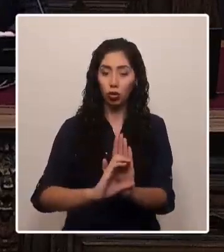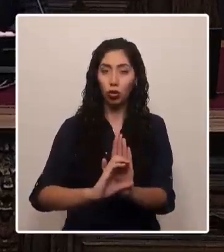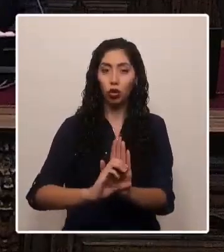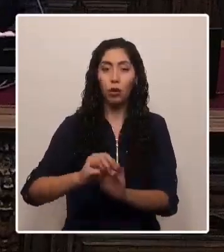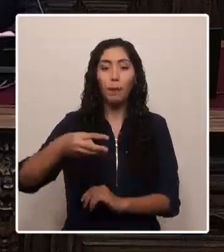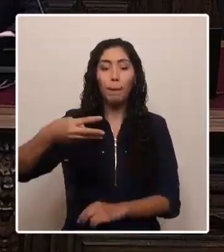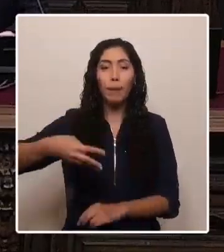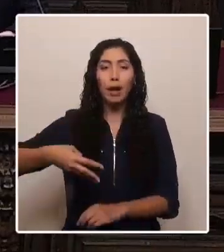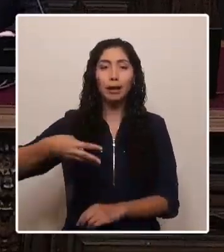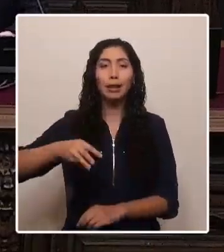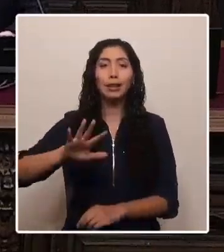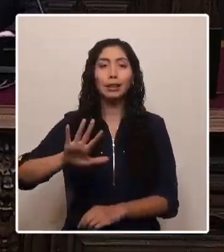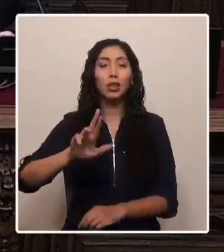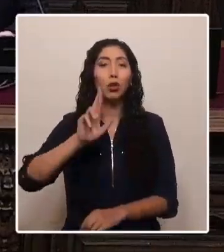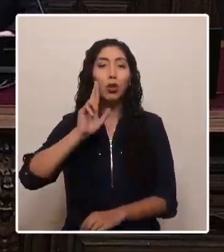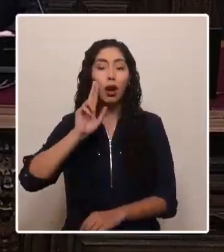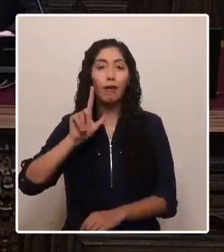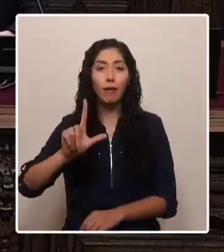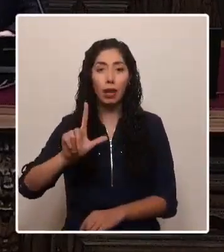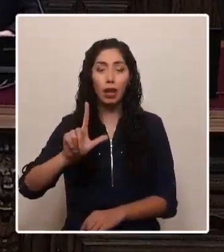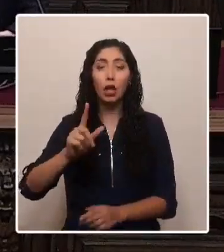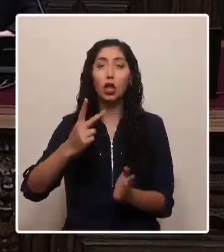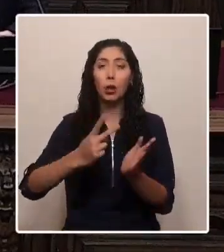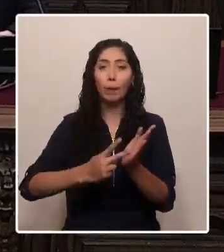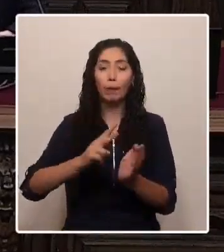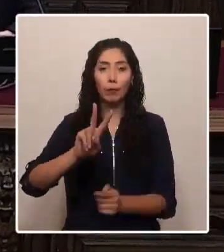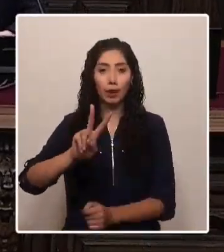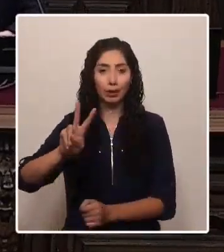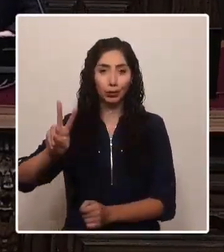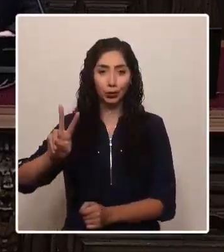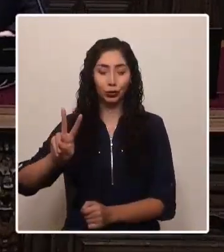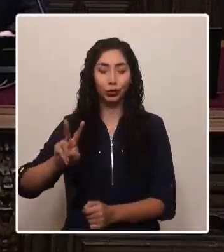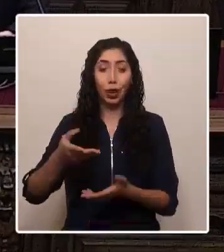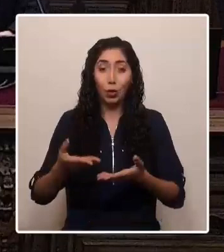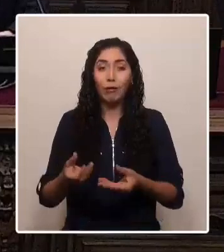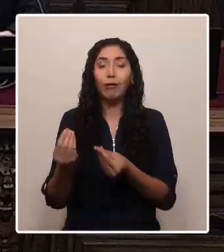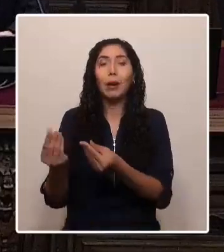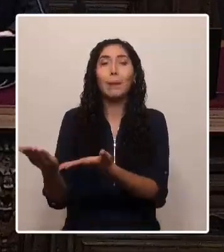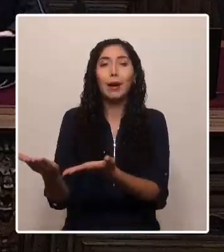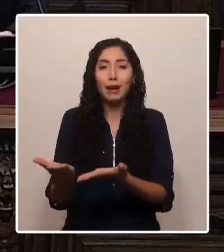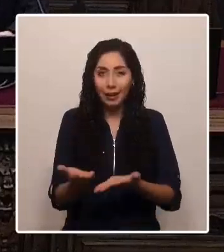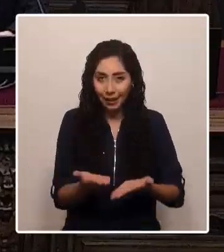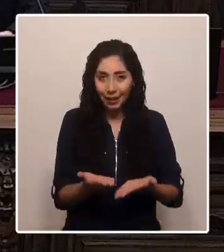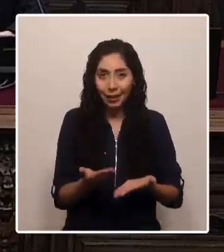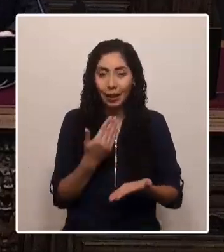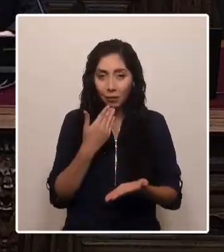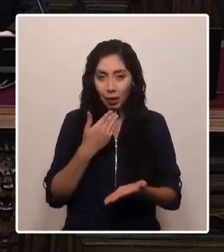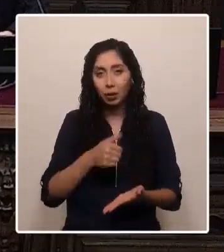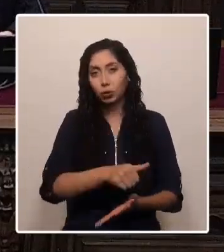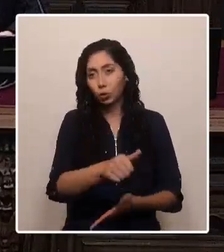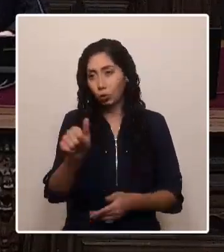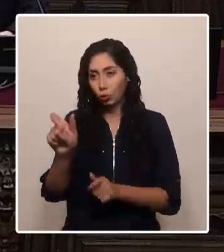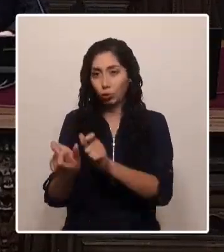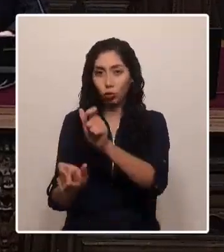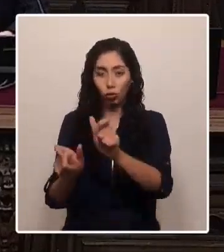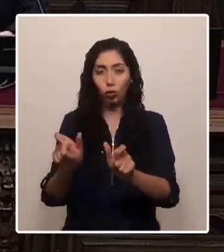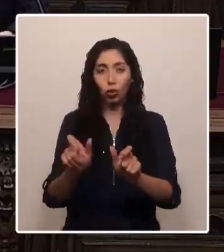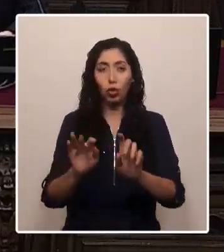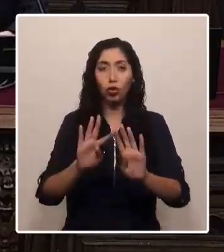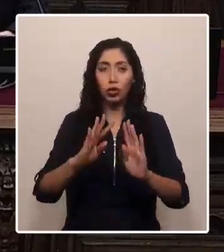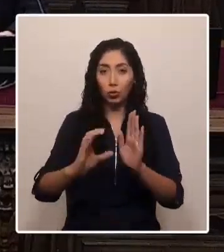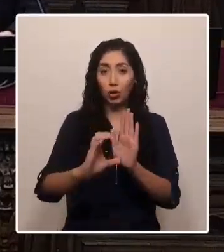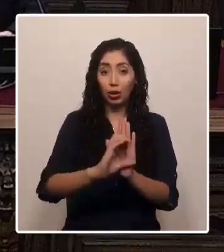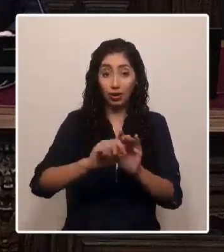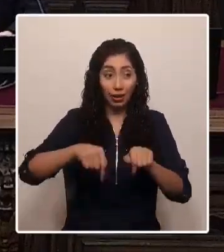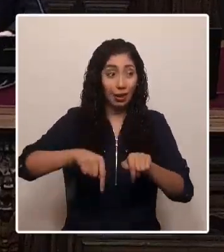5 de abril de 2022. Damos la bienvenida al resto de los constituyentes que ocupan el hemiciclo